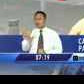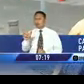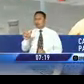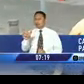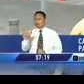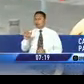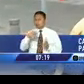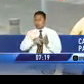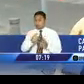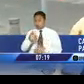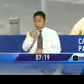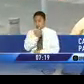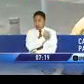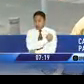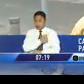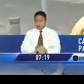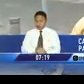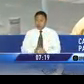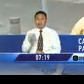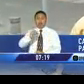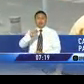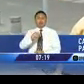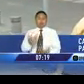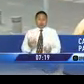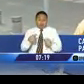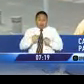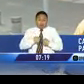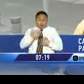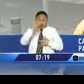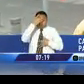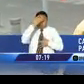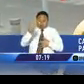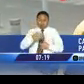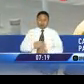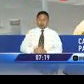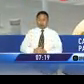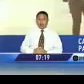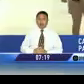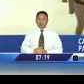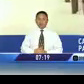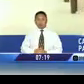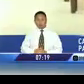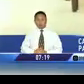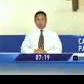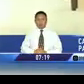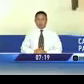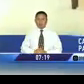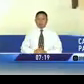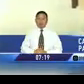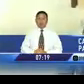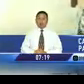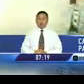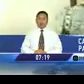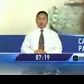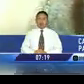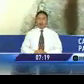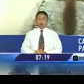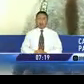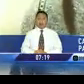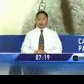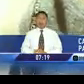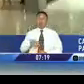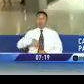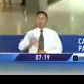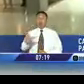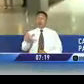vacunada? Claro, que estoy vacunada y en caso de que me dé va a ser algo leve, no algo fuerte. mientras otros consideran que portar el carnet de